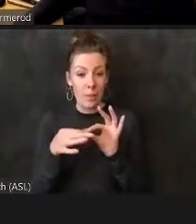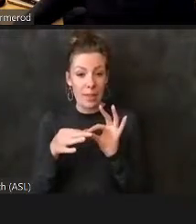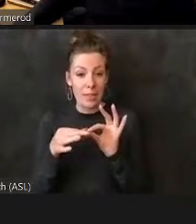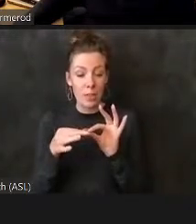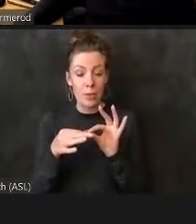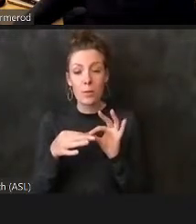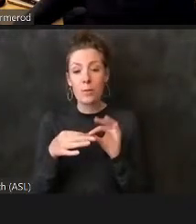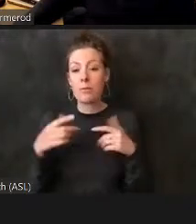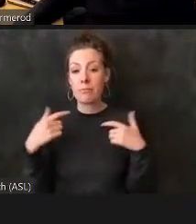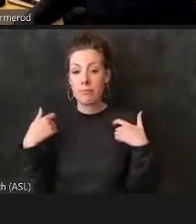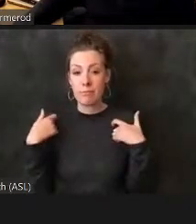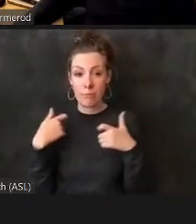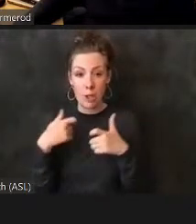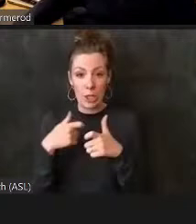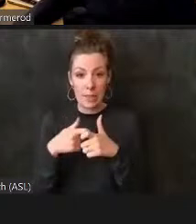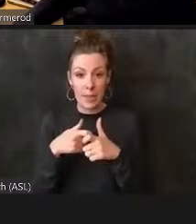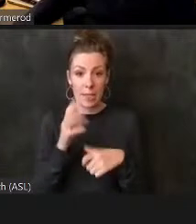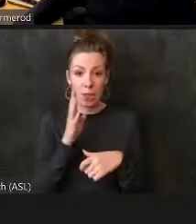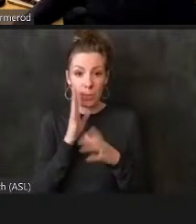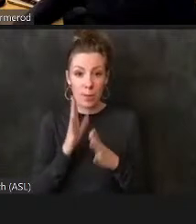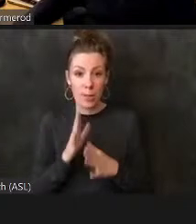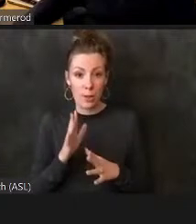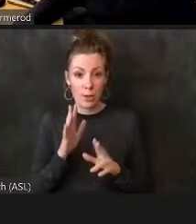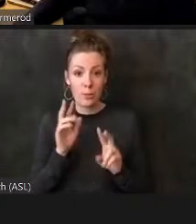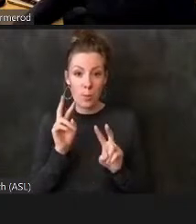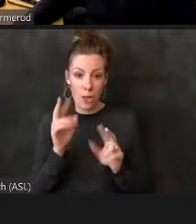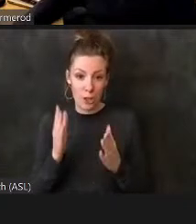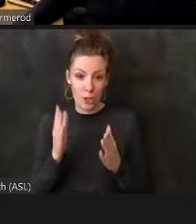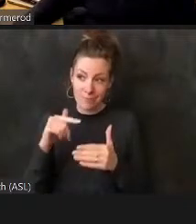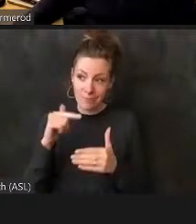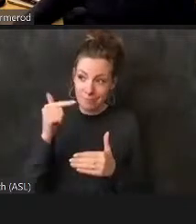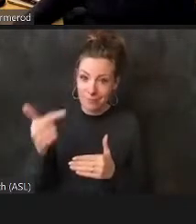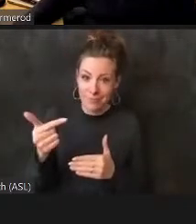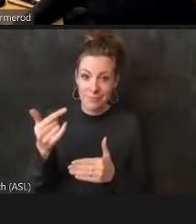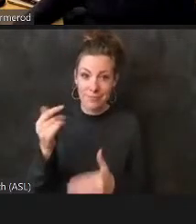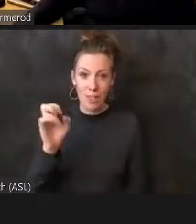de Gilbert Martínez, que viene siendo el...